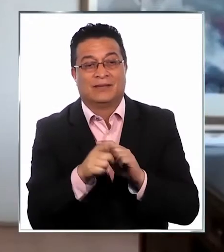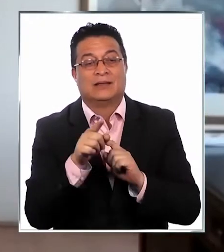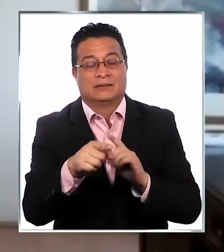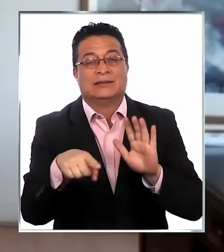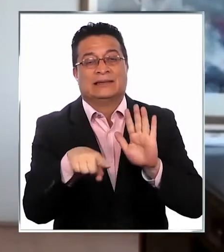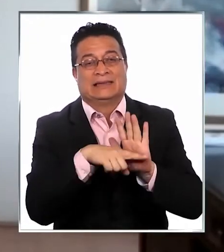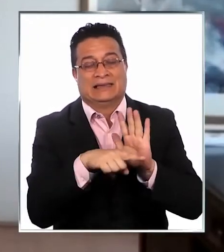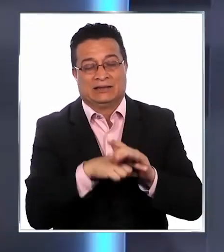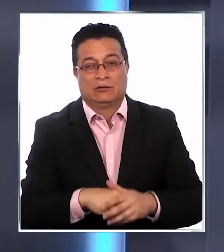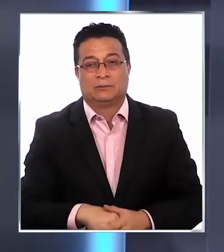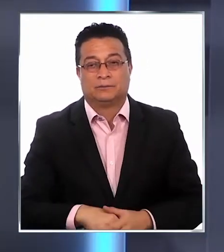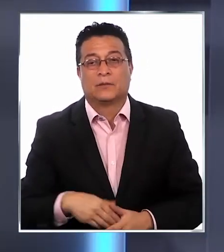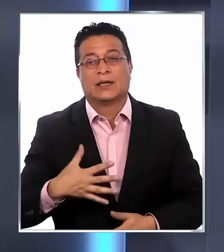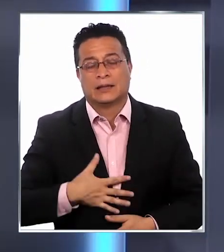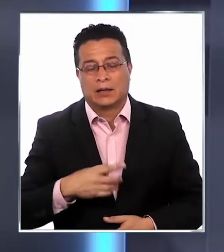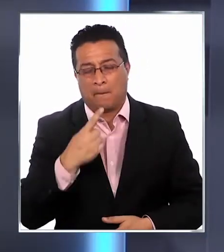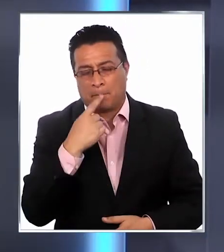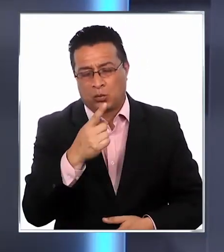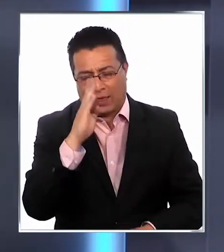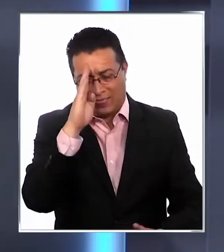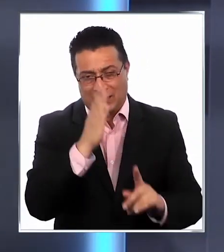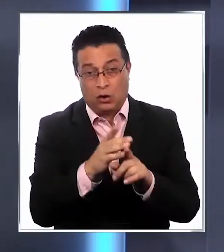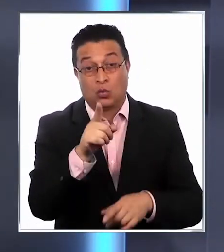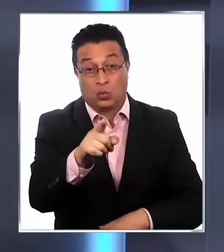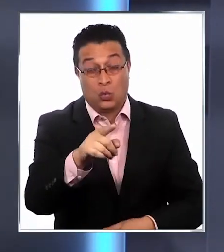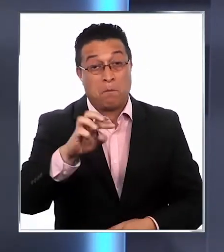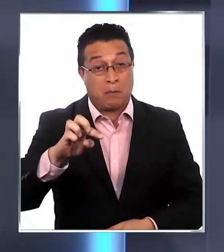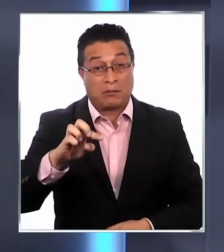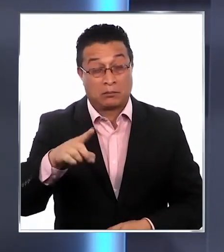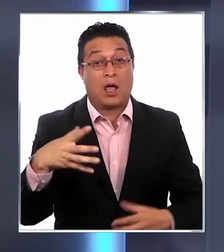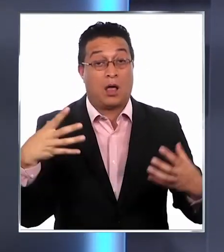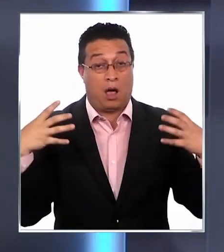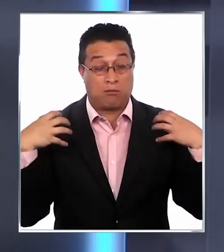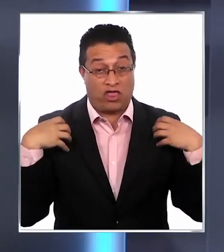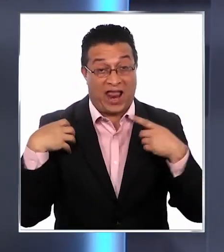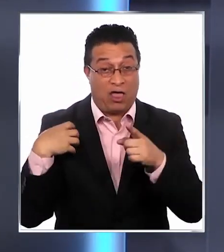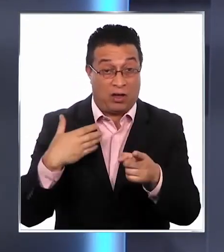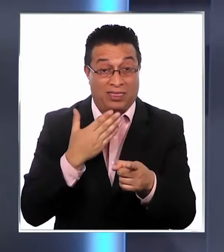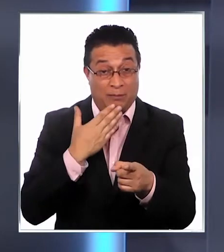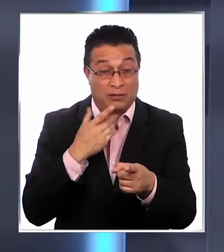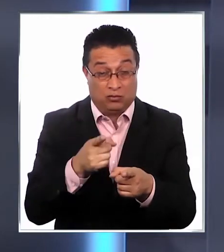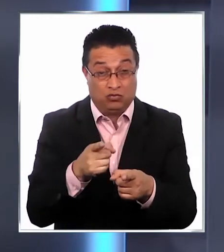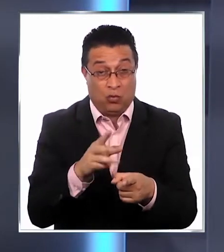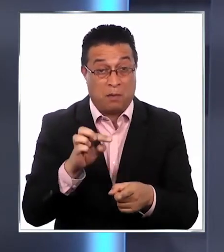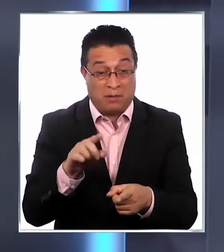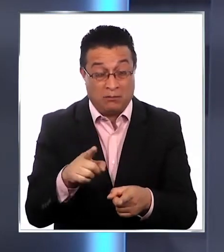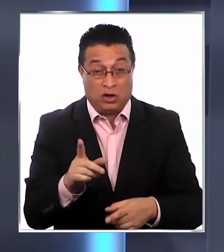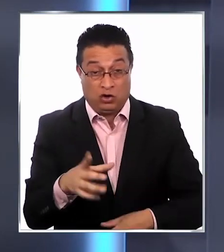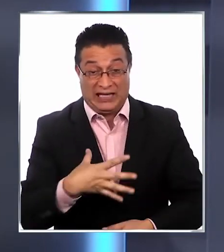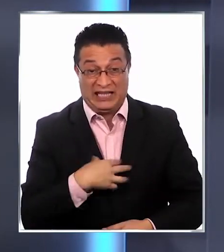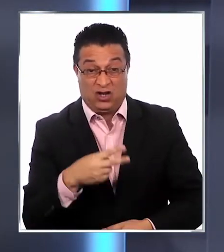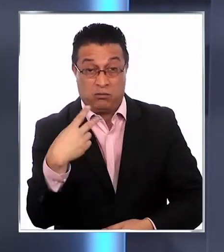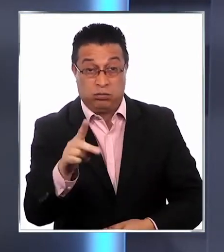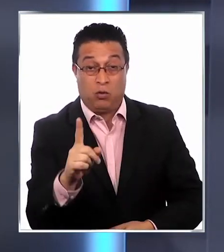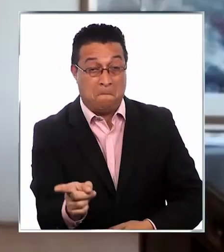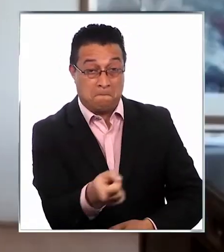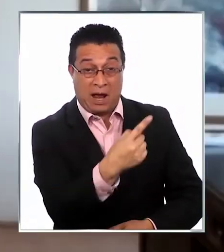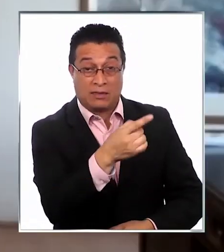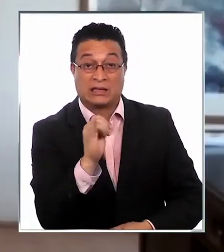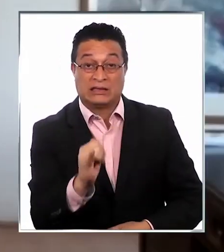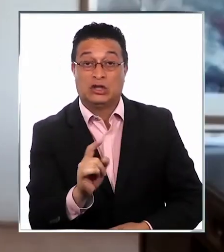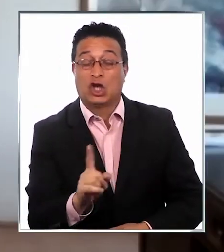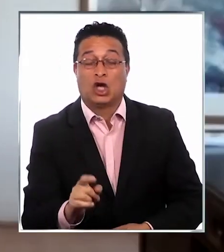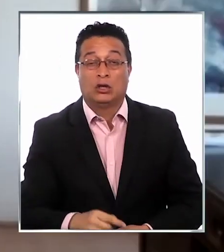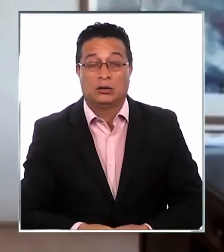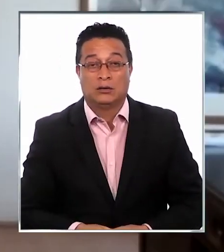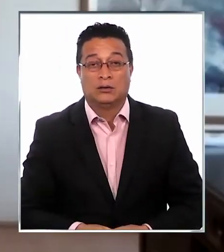negativos. Le quiero preguntar directamente, usted es padre, usted es apoderado. ¿Cuál va a ser su rutina? ¿Usted va a enviar a los niños al colegio?